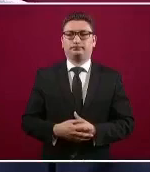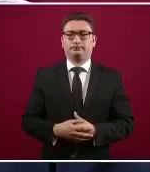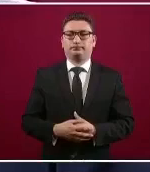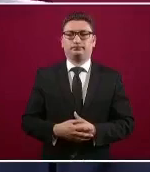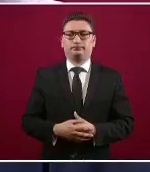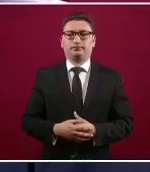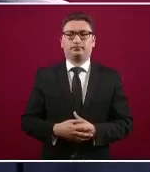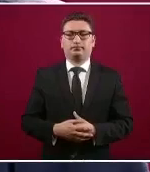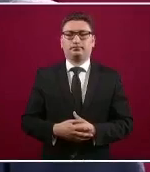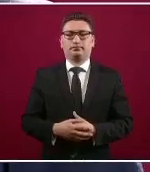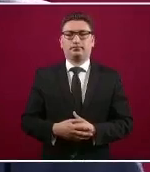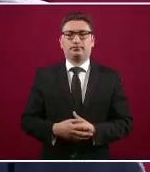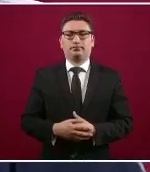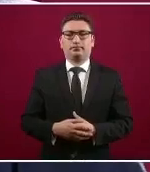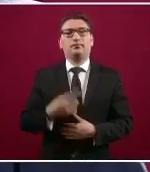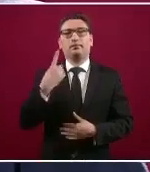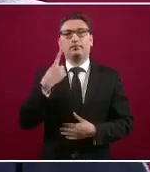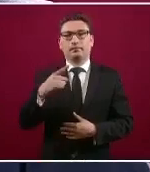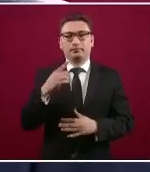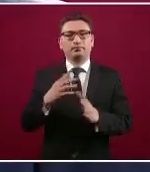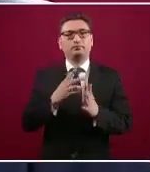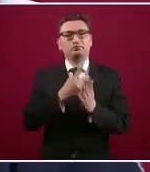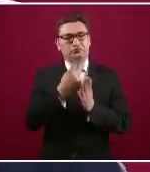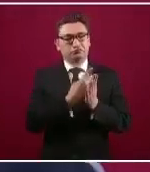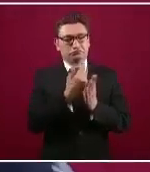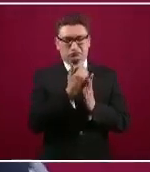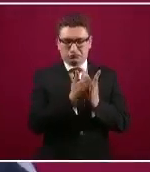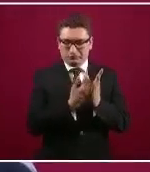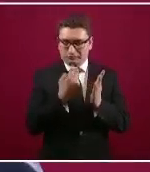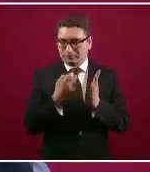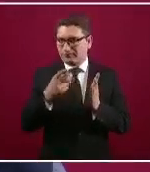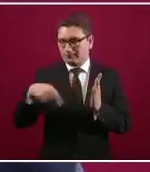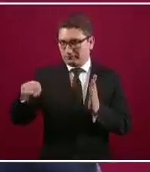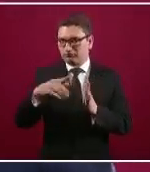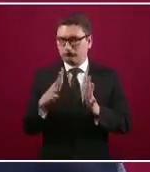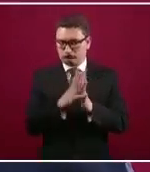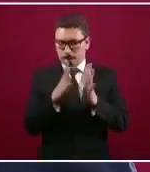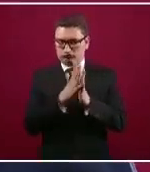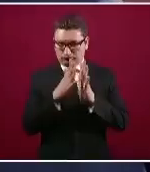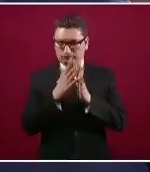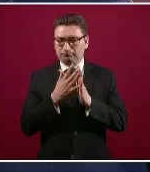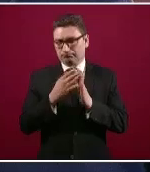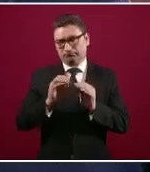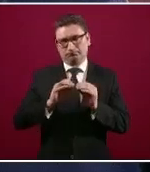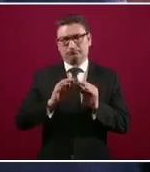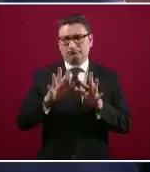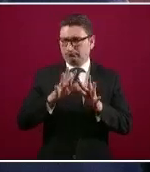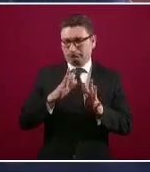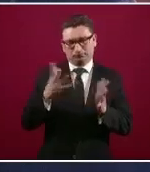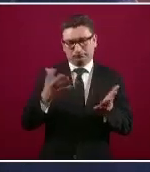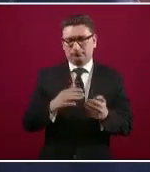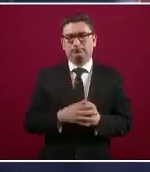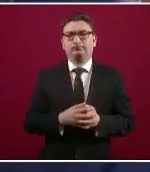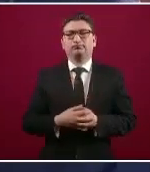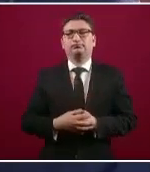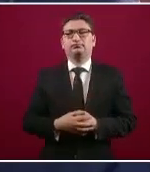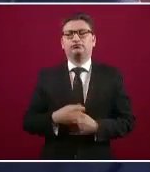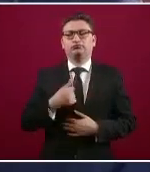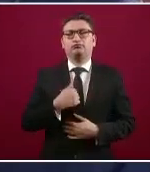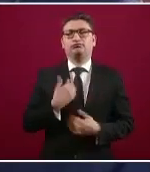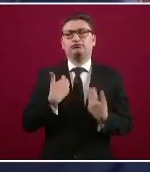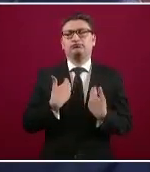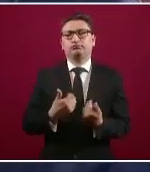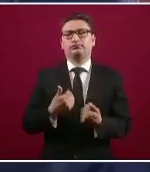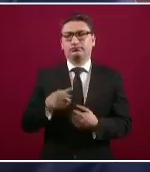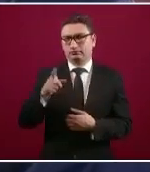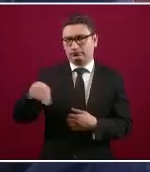a participar en este plan. Y desde luego se va a contar, estoy seguro, con